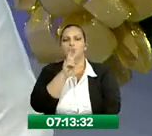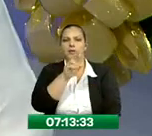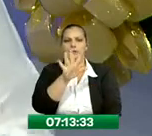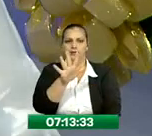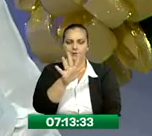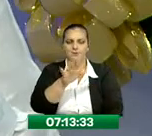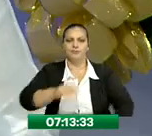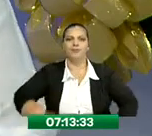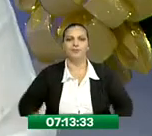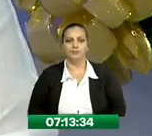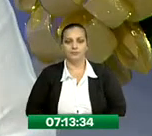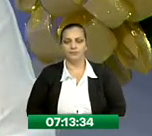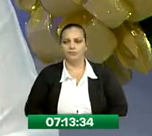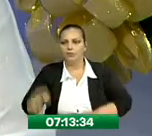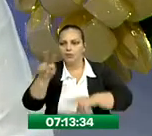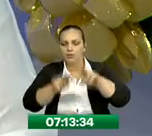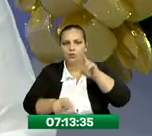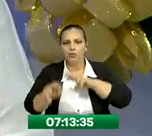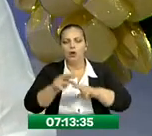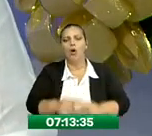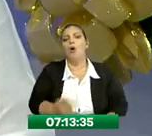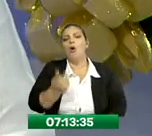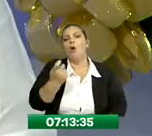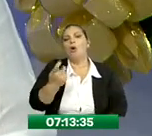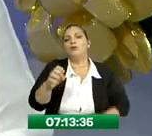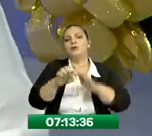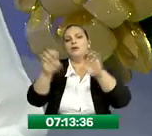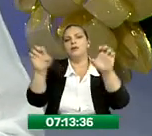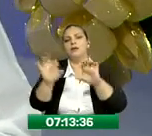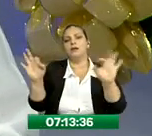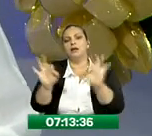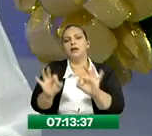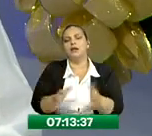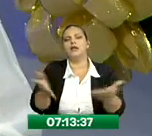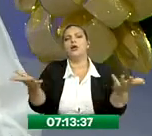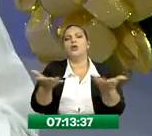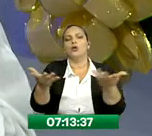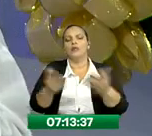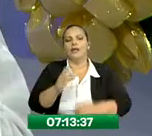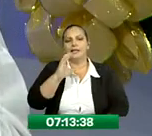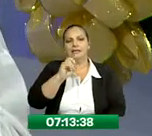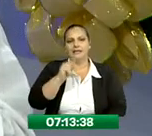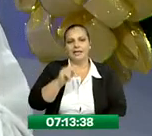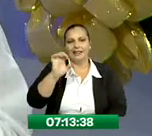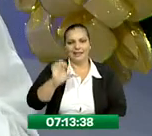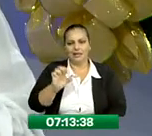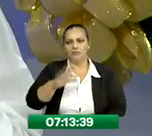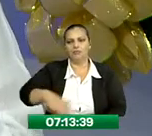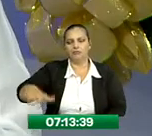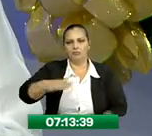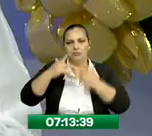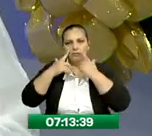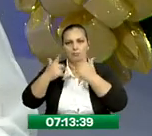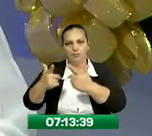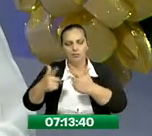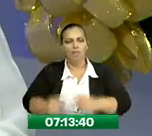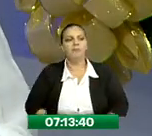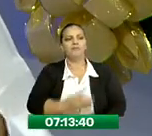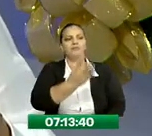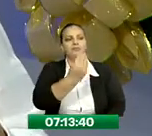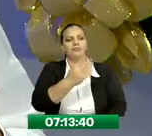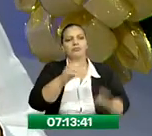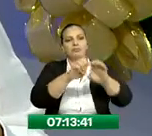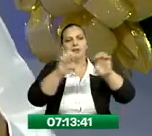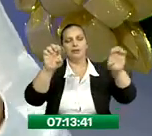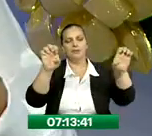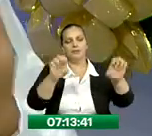25 empresas. 11 están en el sector de la provisión CENEL y 14 están en CELEC, que son